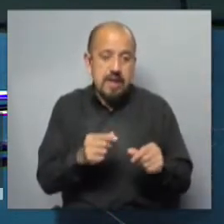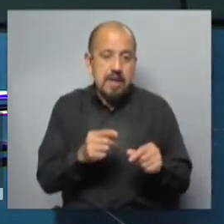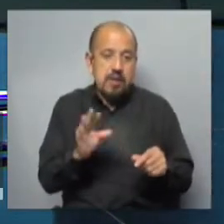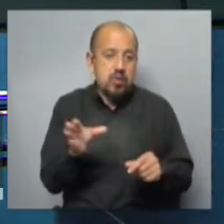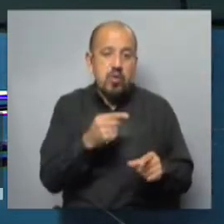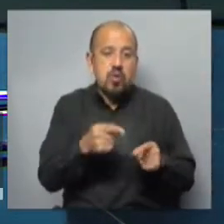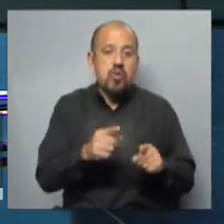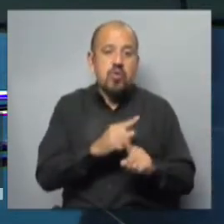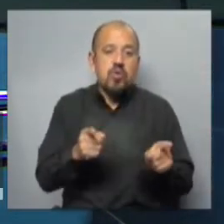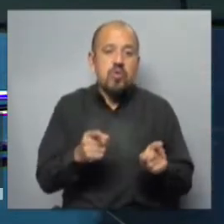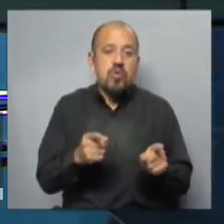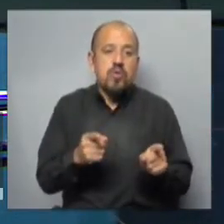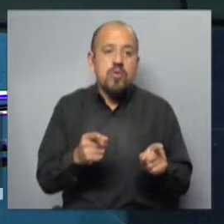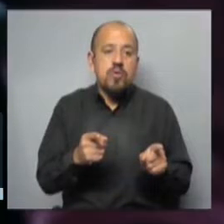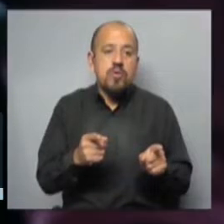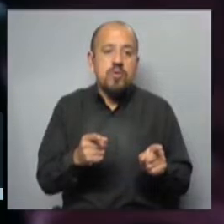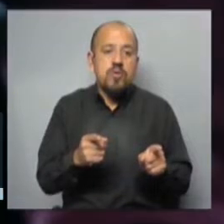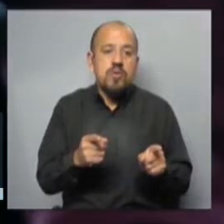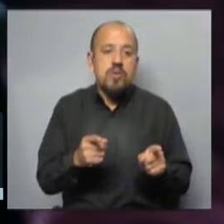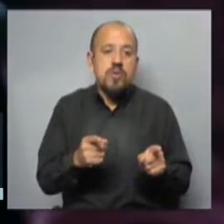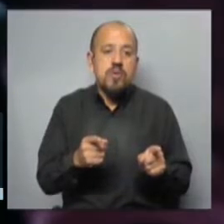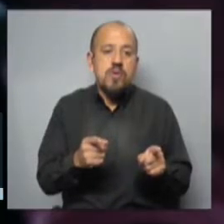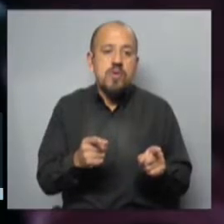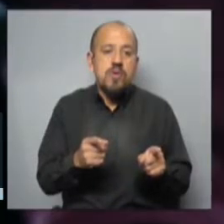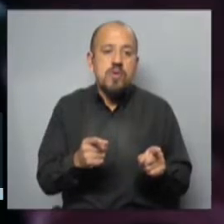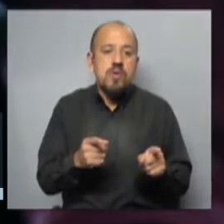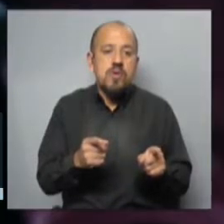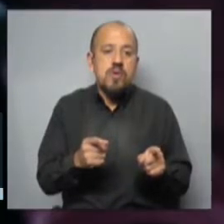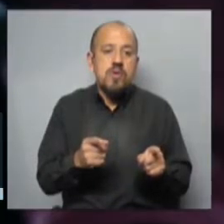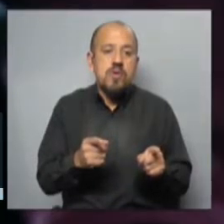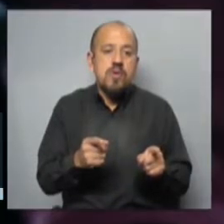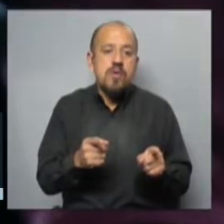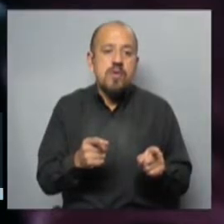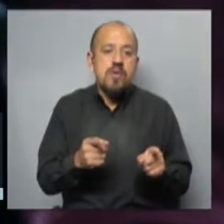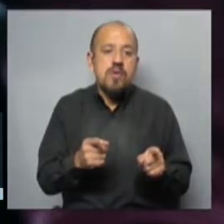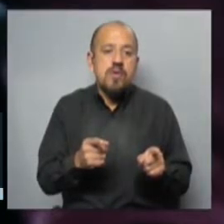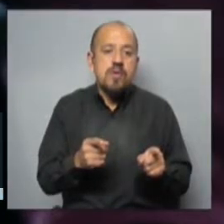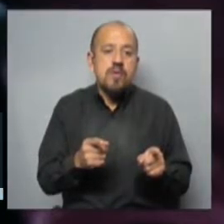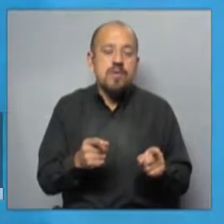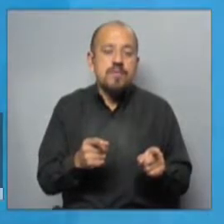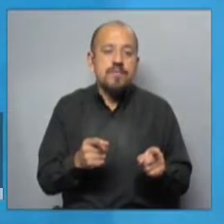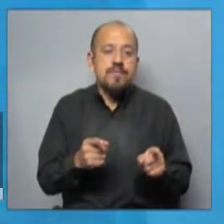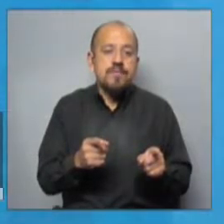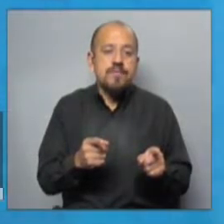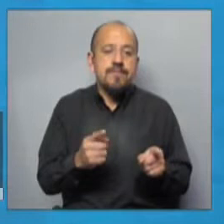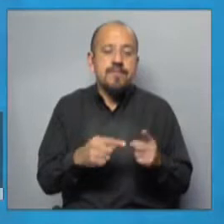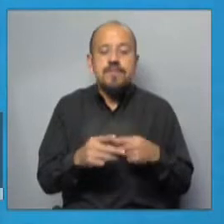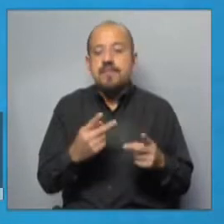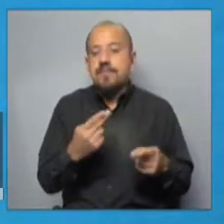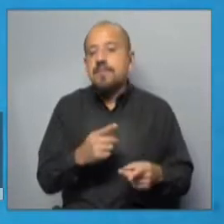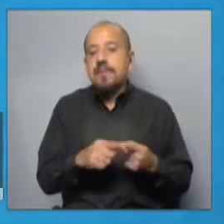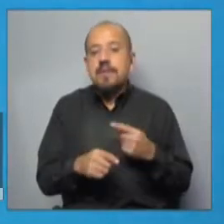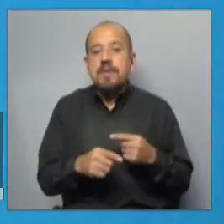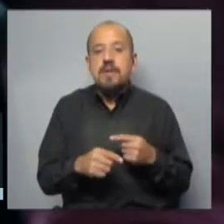en ay la palabra bueno